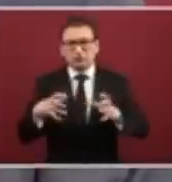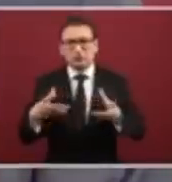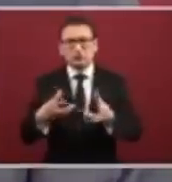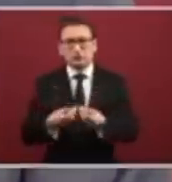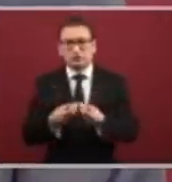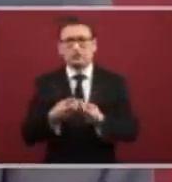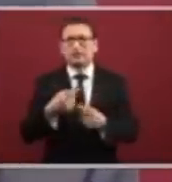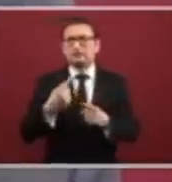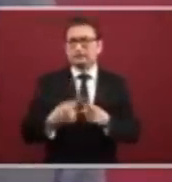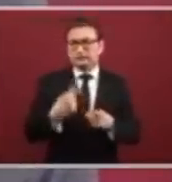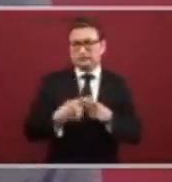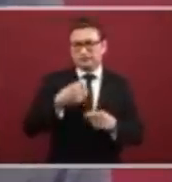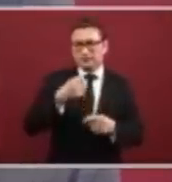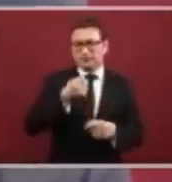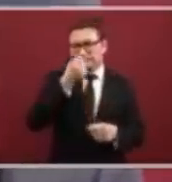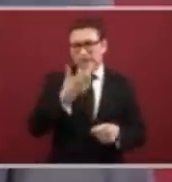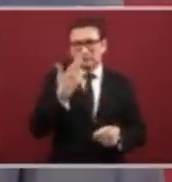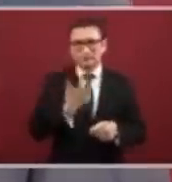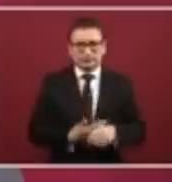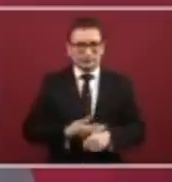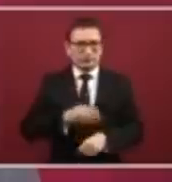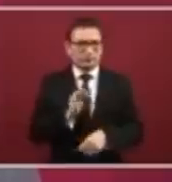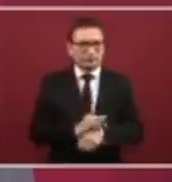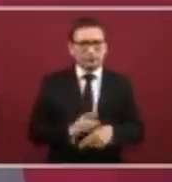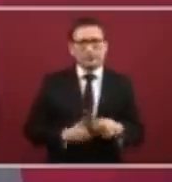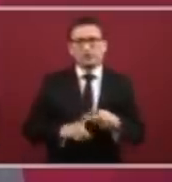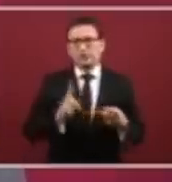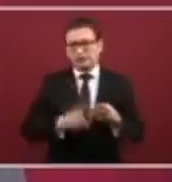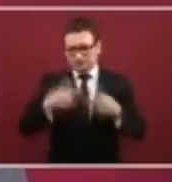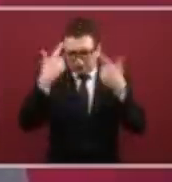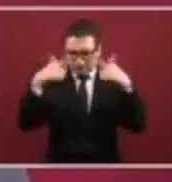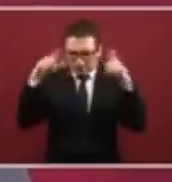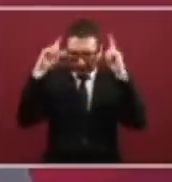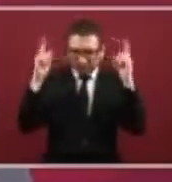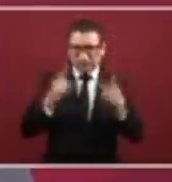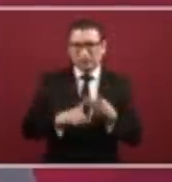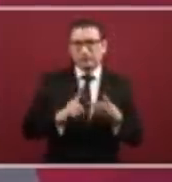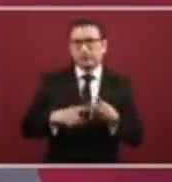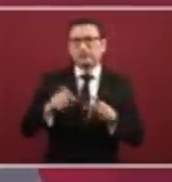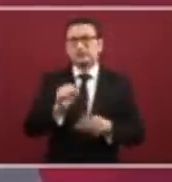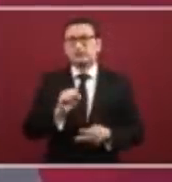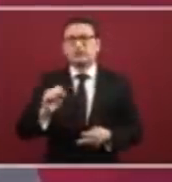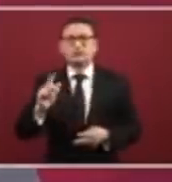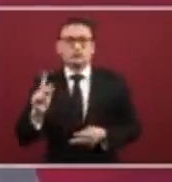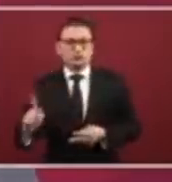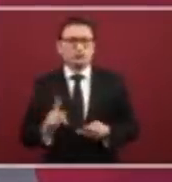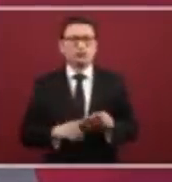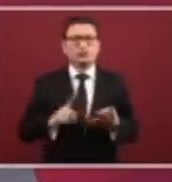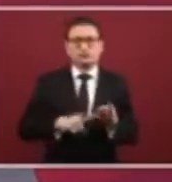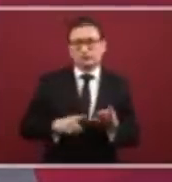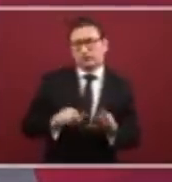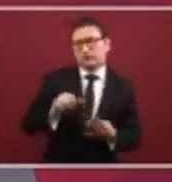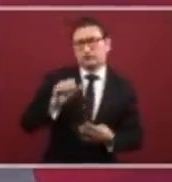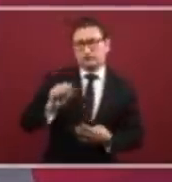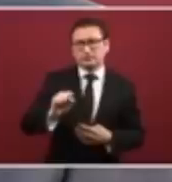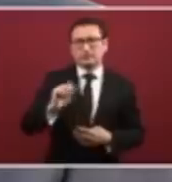la Secretaría de Defensa, Marina, Seguridad Pública, Hacienda,